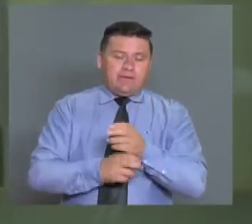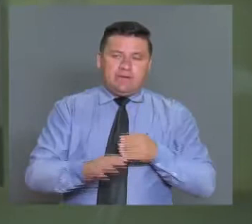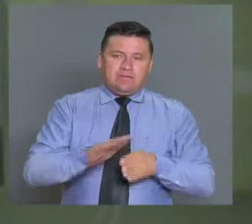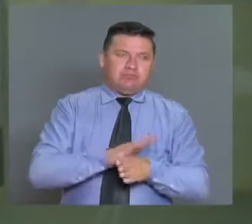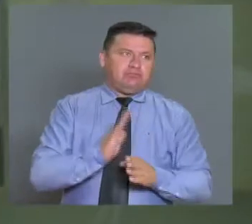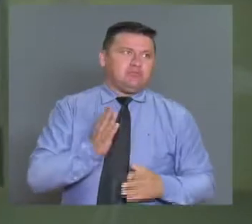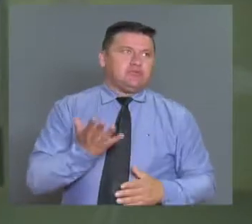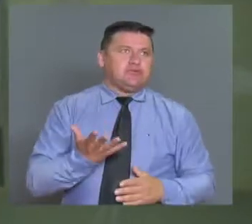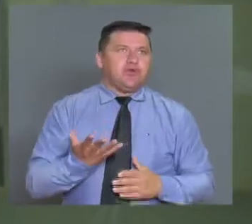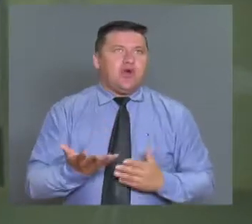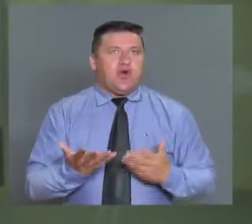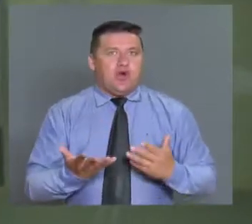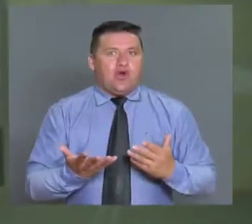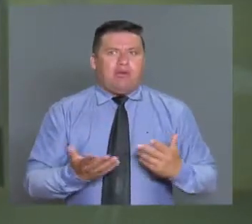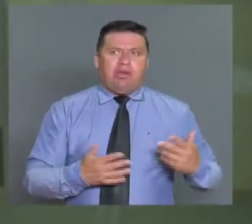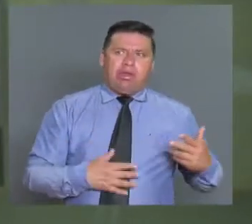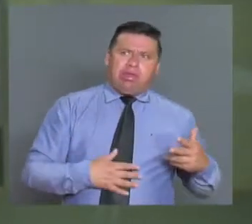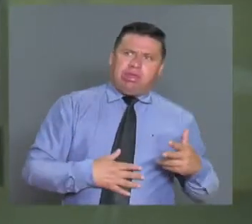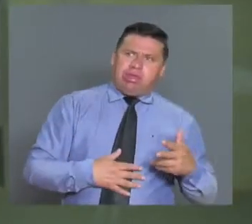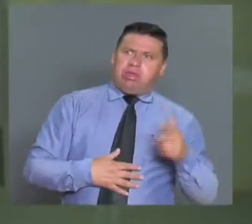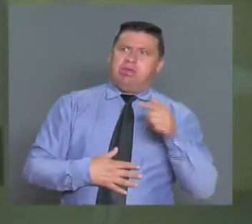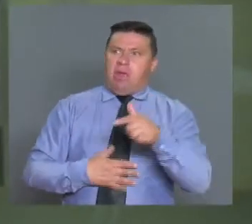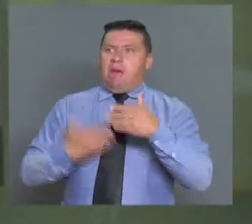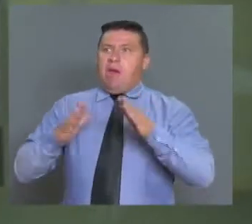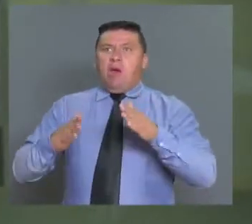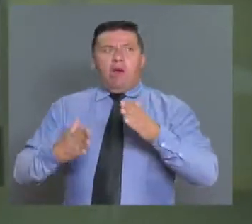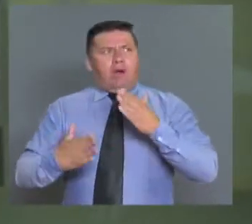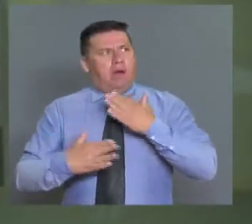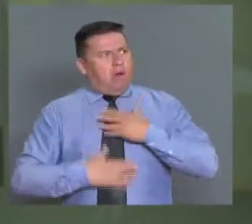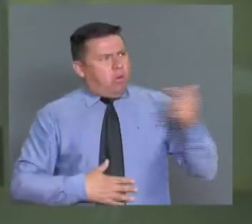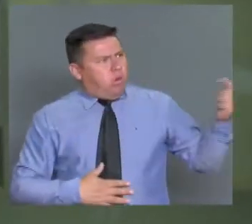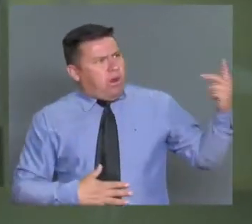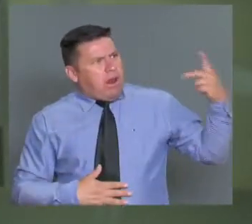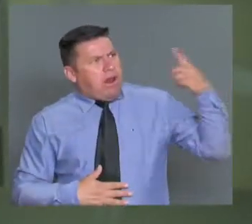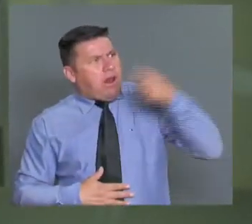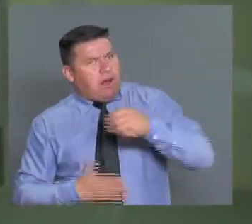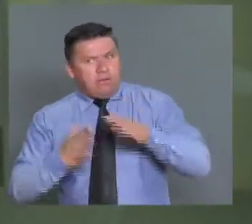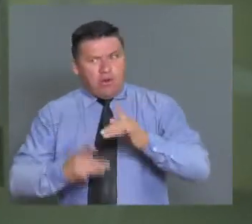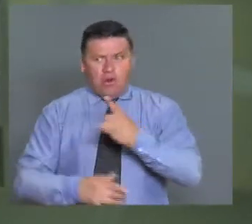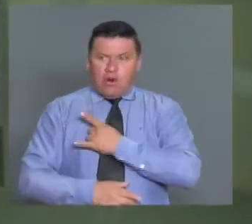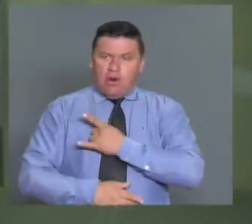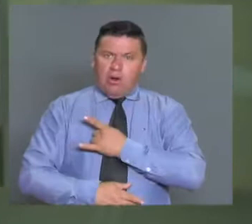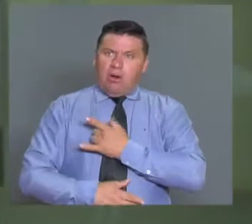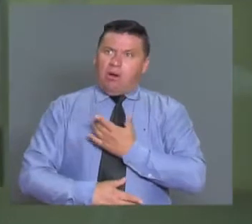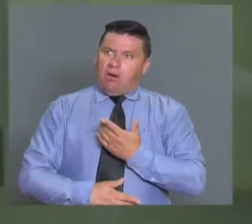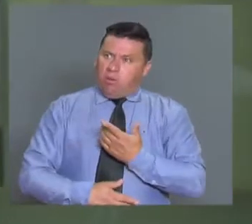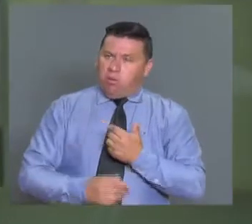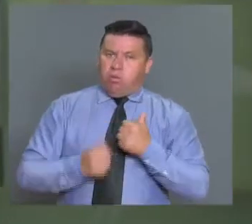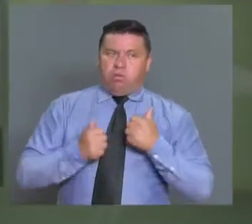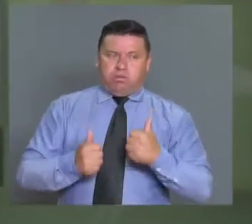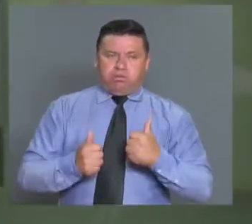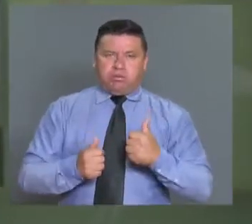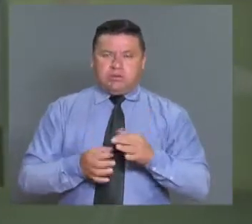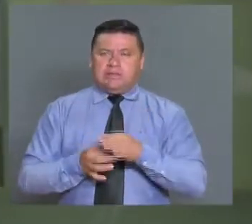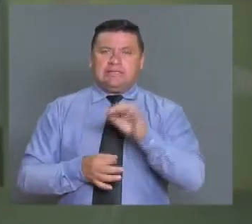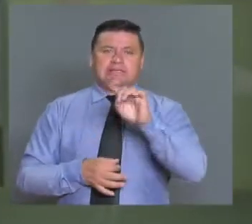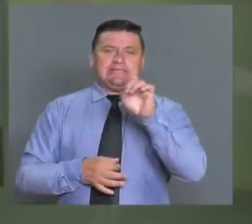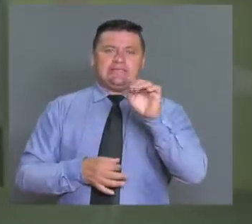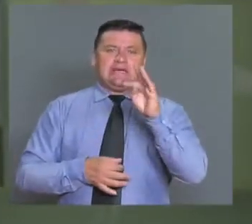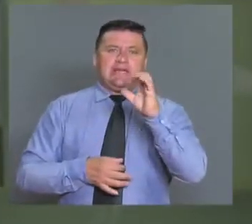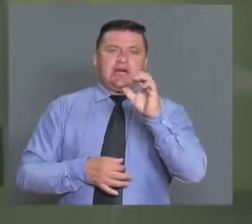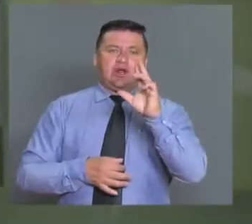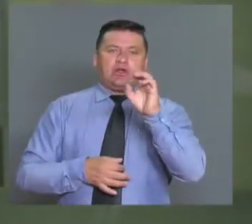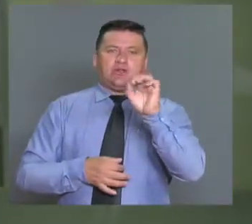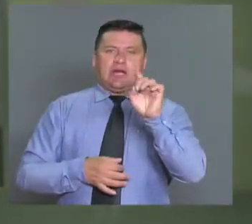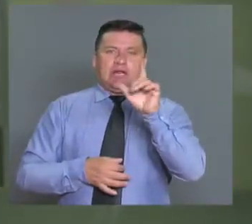sé cómo llegar a gestionar más para que hubieran unos medios donde Santa Rosalía se diera a